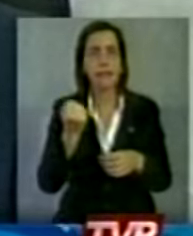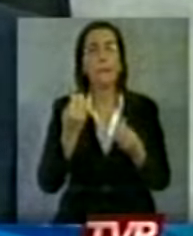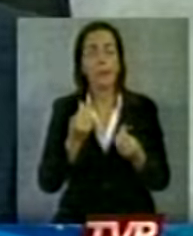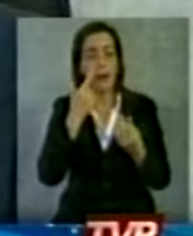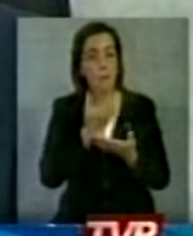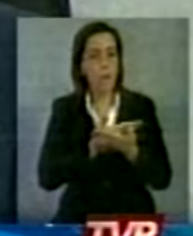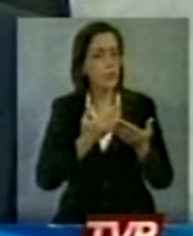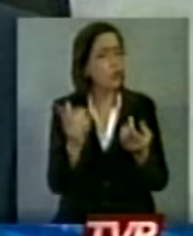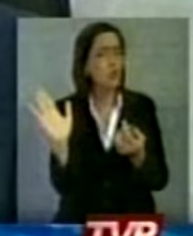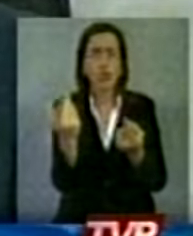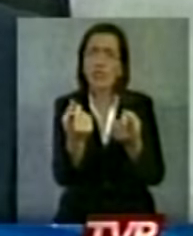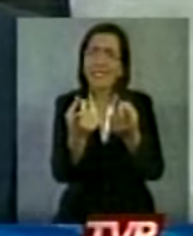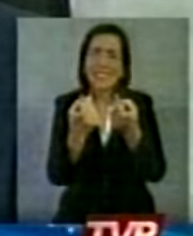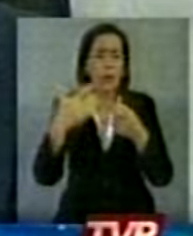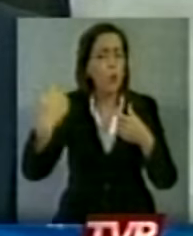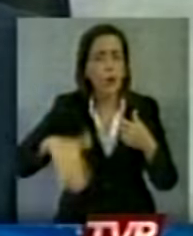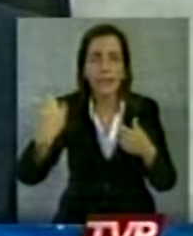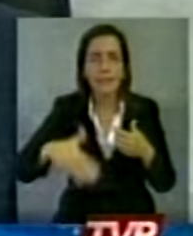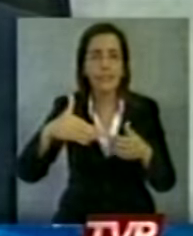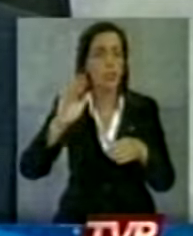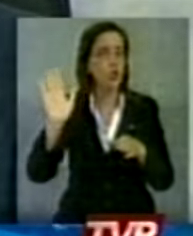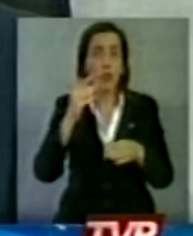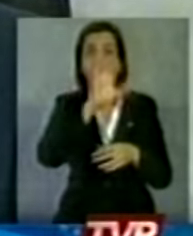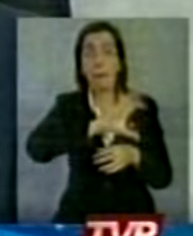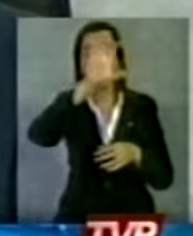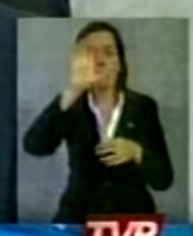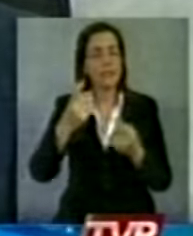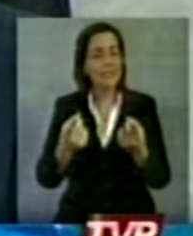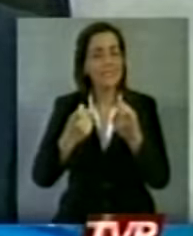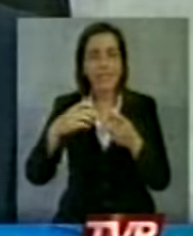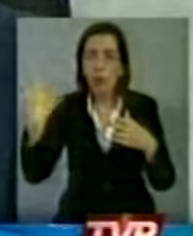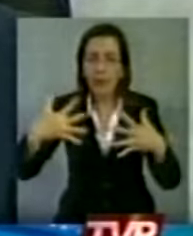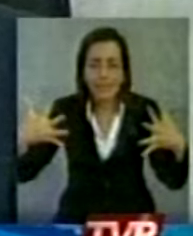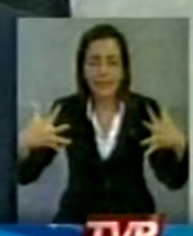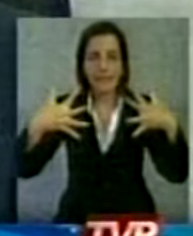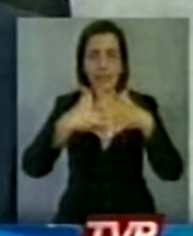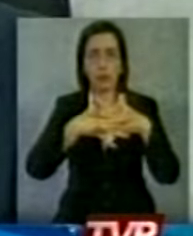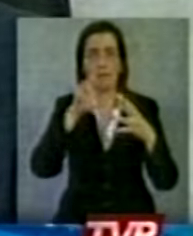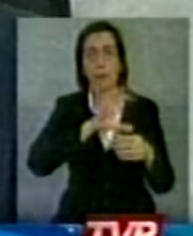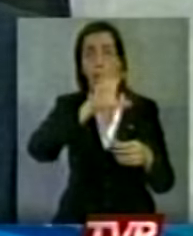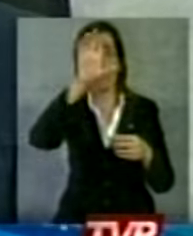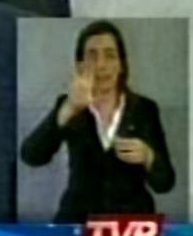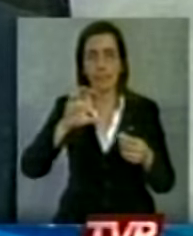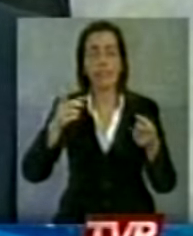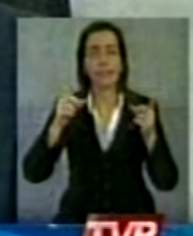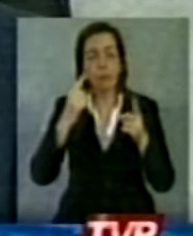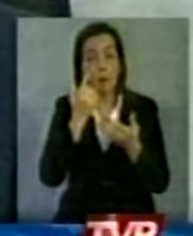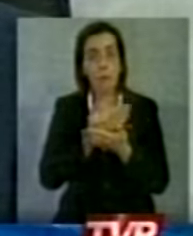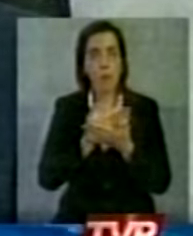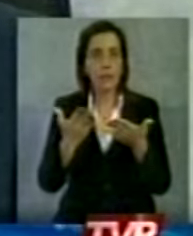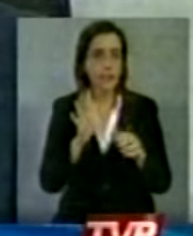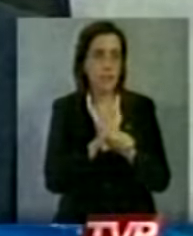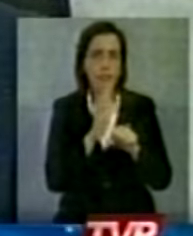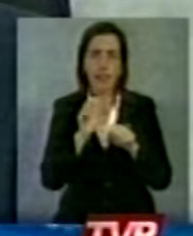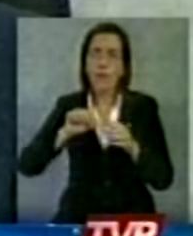satisfacer los ardientes votos de todas las provincias de la naciente Unión y poner un poderoso dique